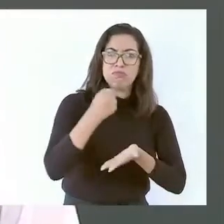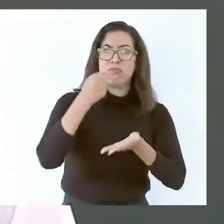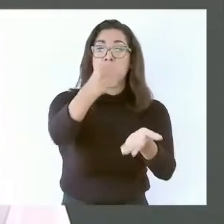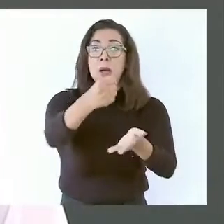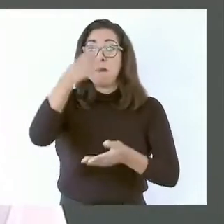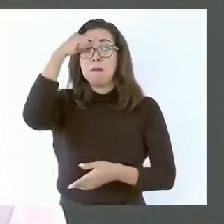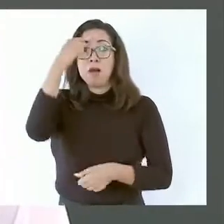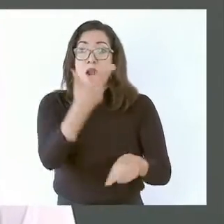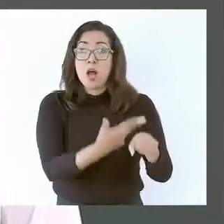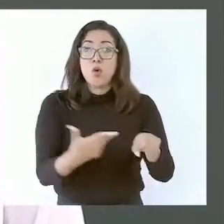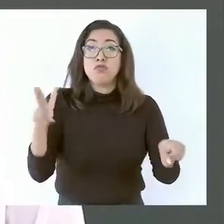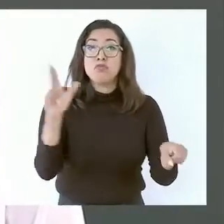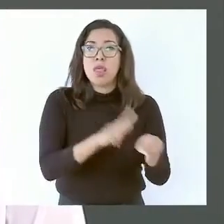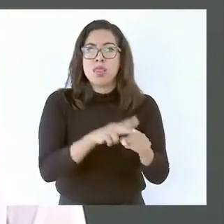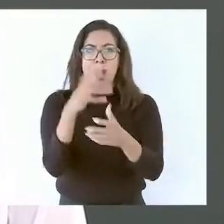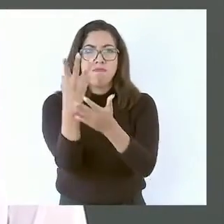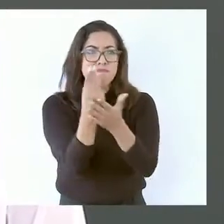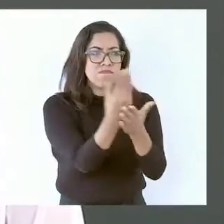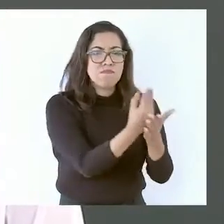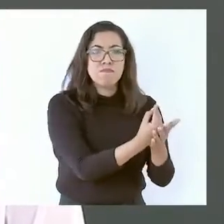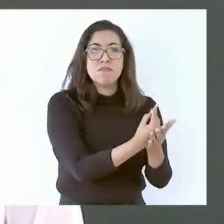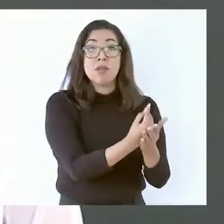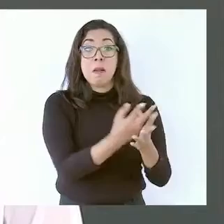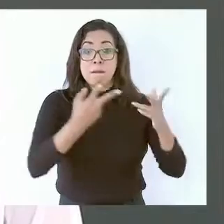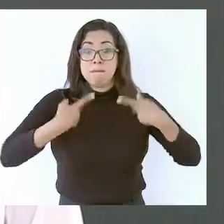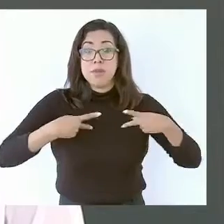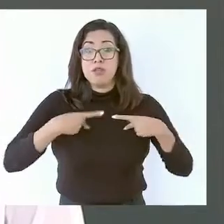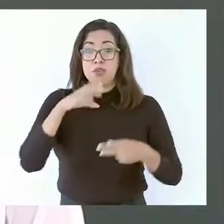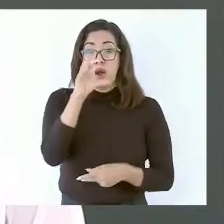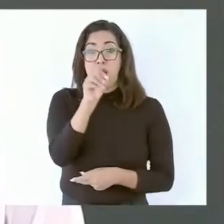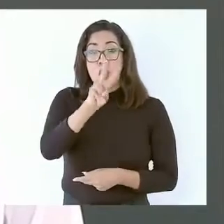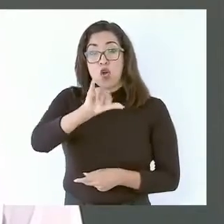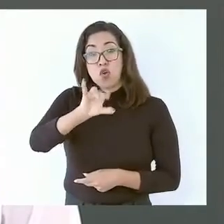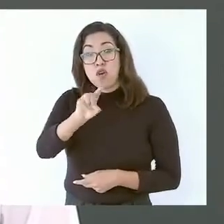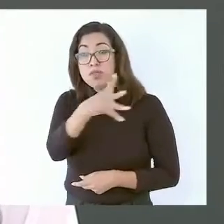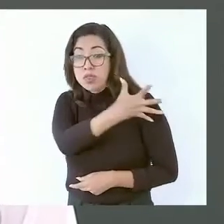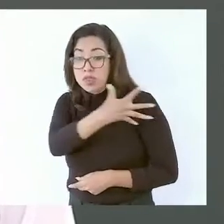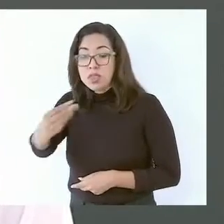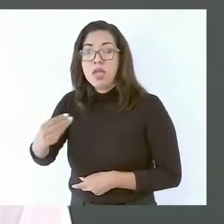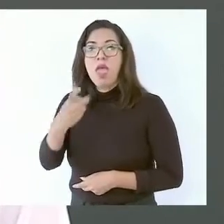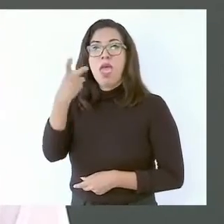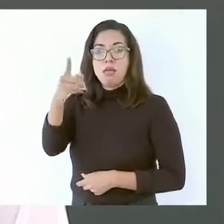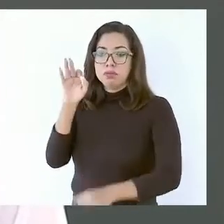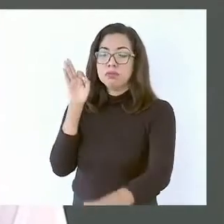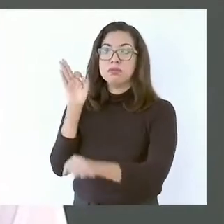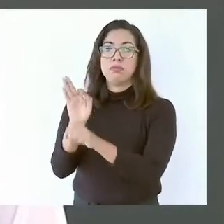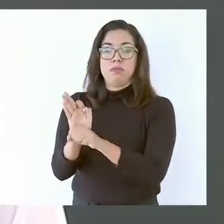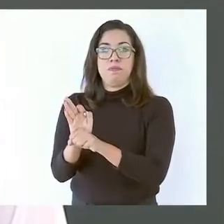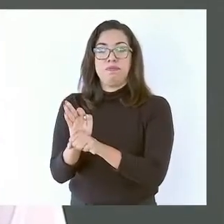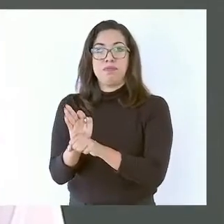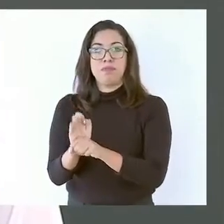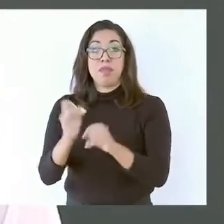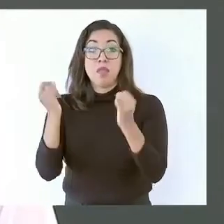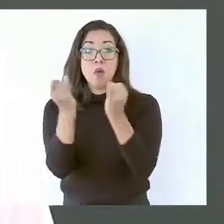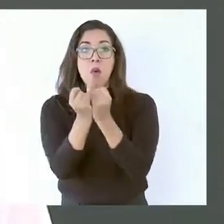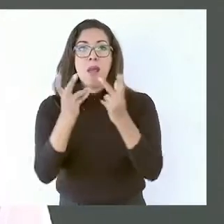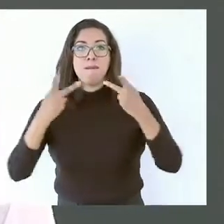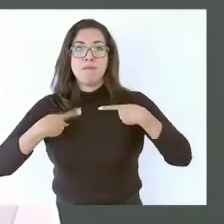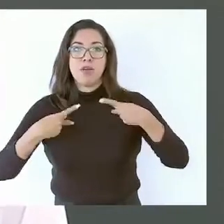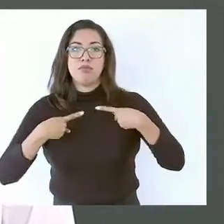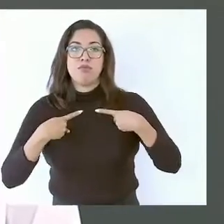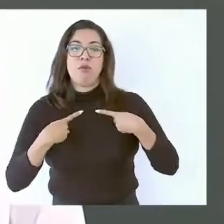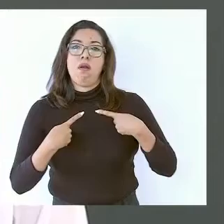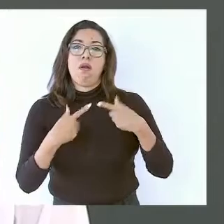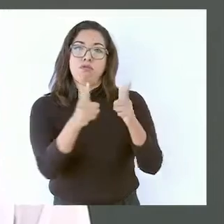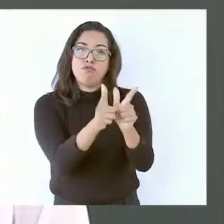atención a los enfermos de COVID. También nos enfocamos a apoyar a las familias más necesitadas y a los más